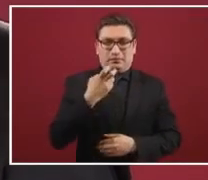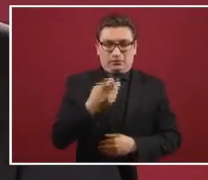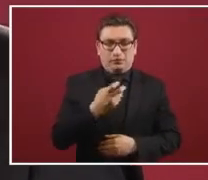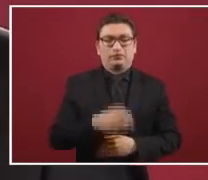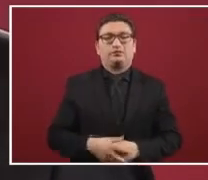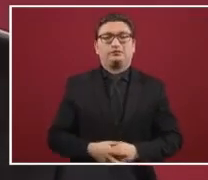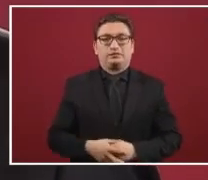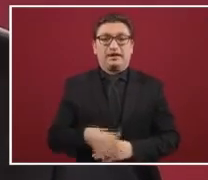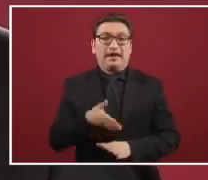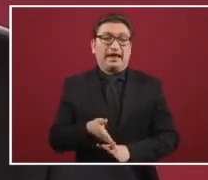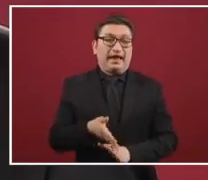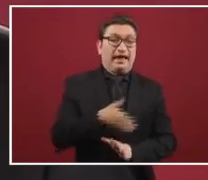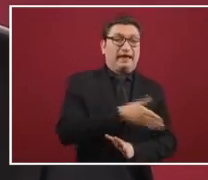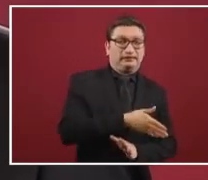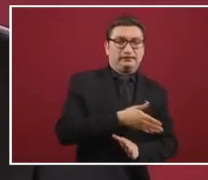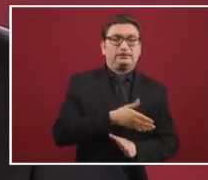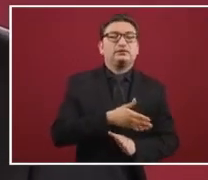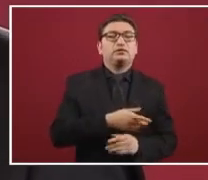transformaciones que han habido